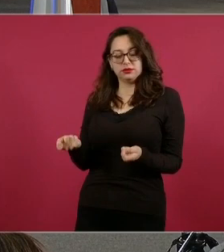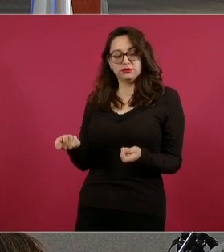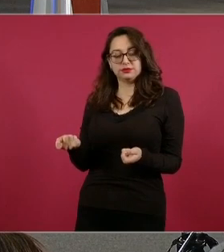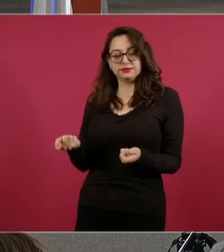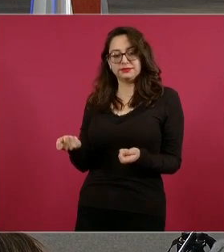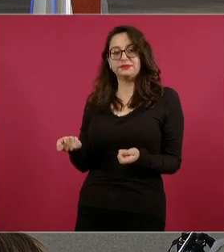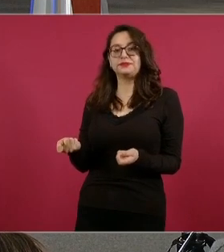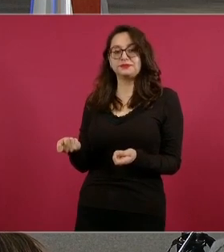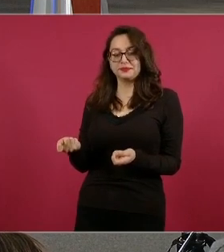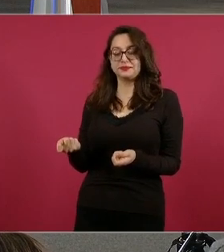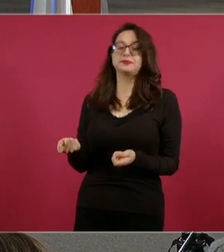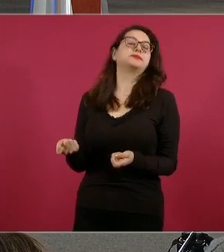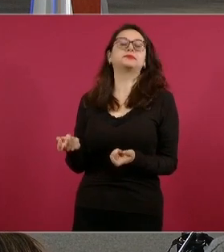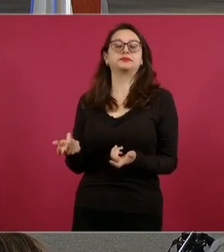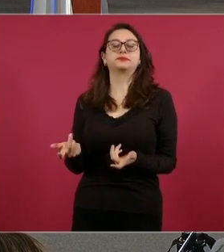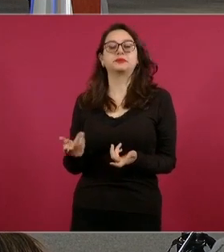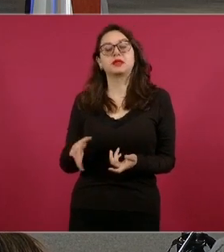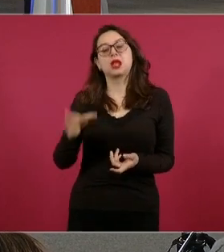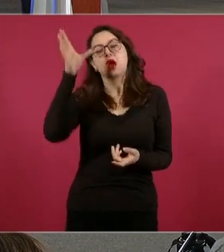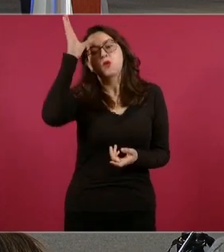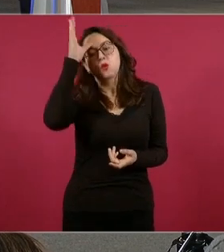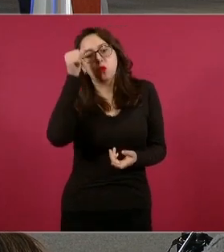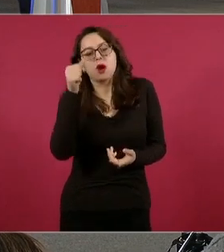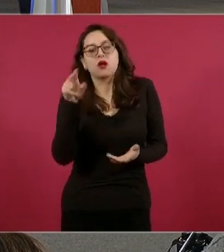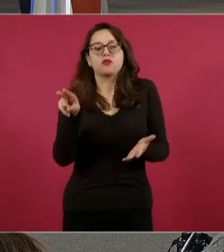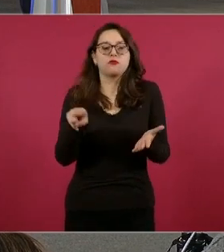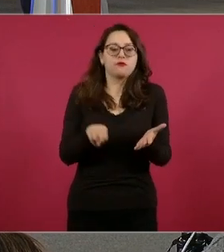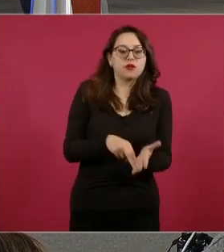mediante convenios.